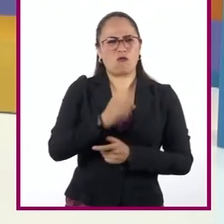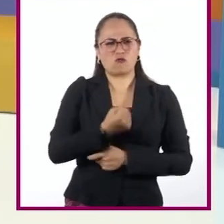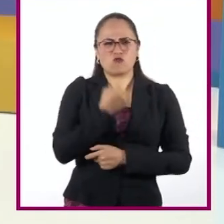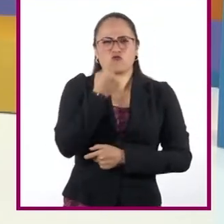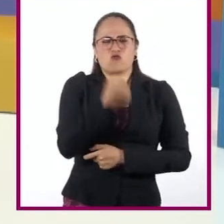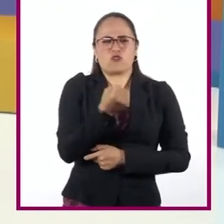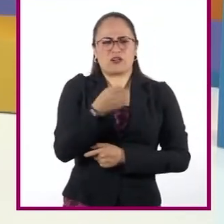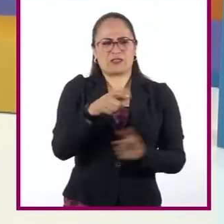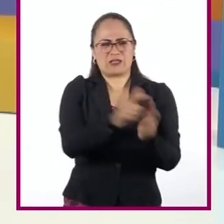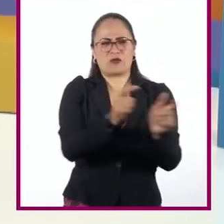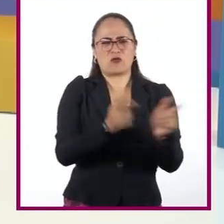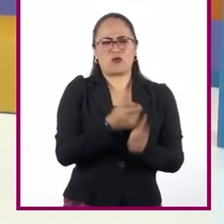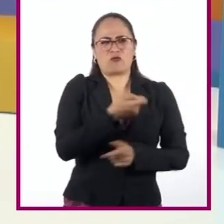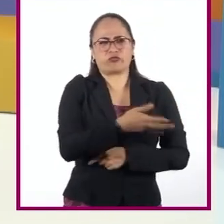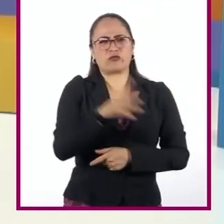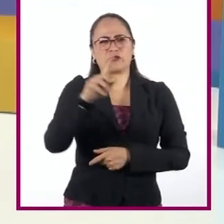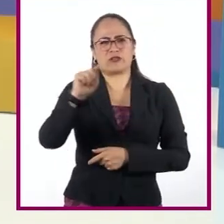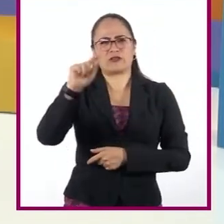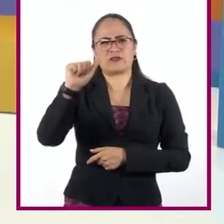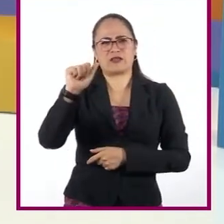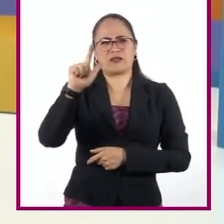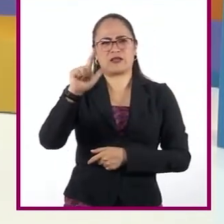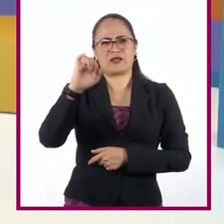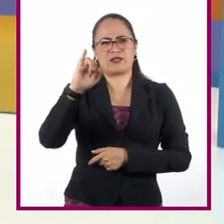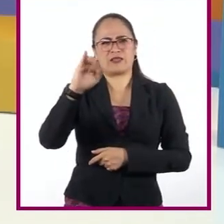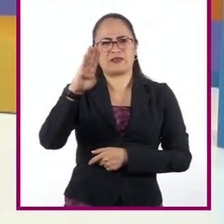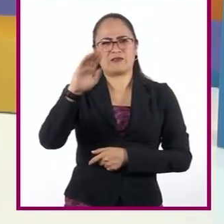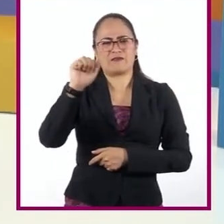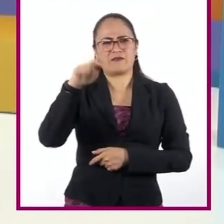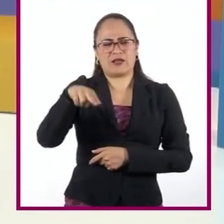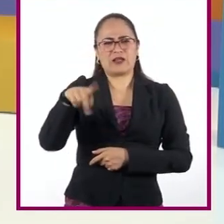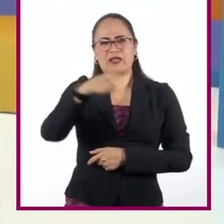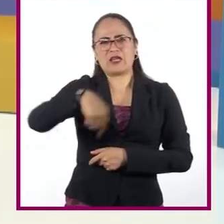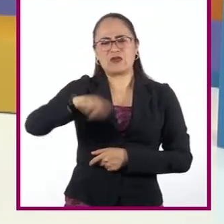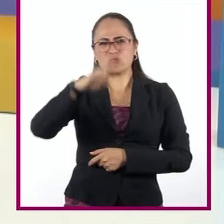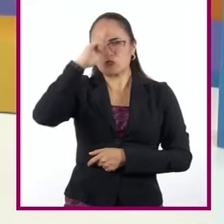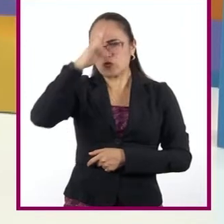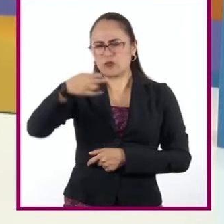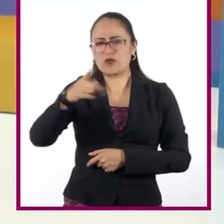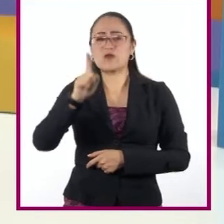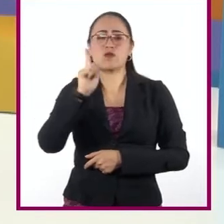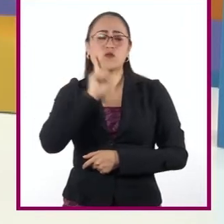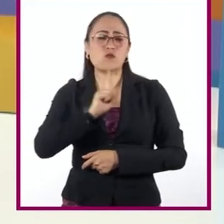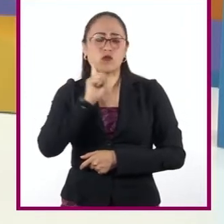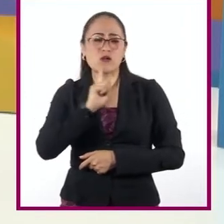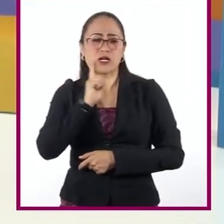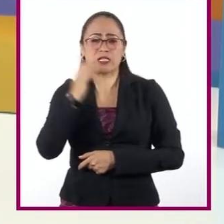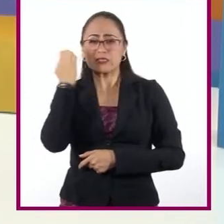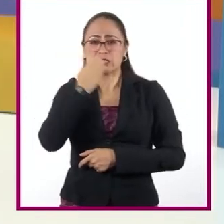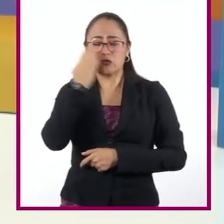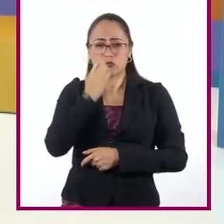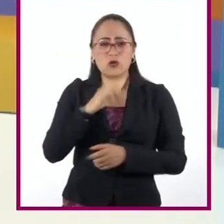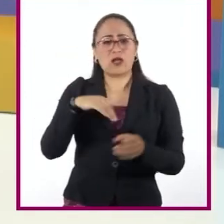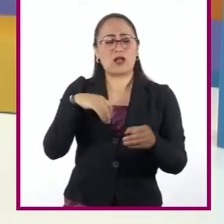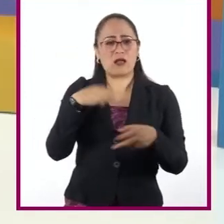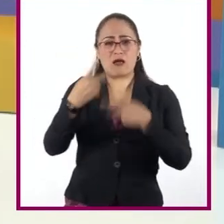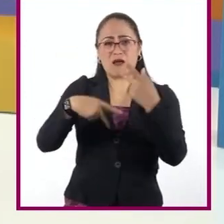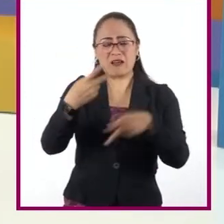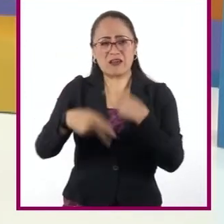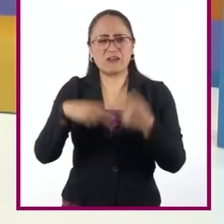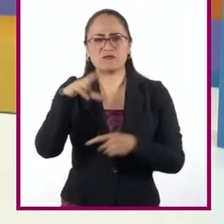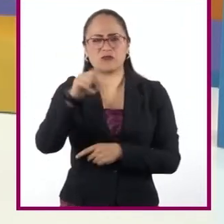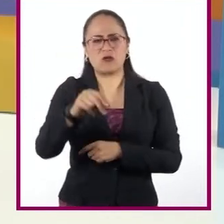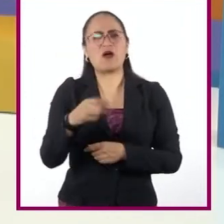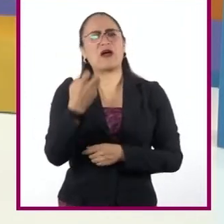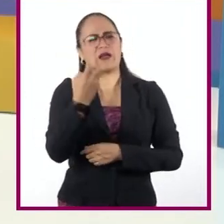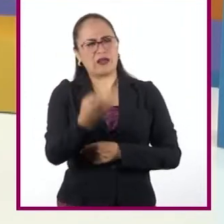como talibanes, tomaron el control del lugar y prohibieron que las niñas asistieran al colegio. Como respuesta, Malala